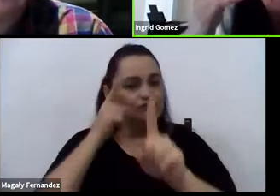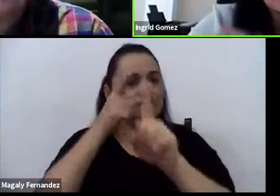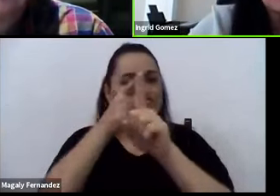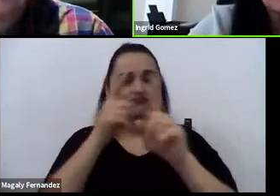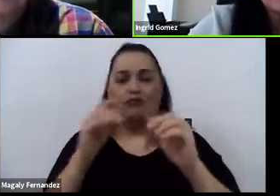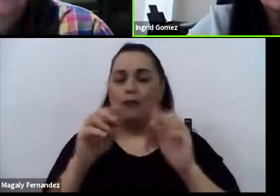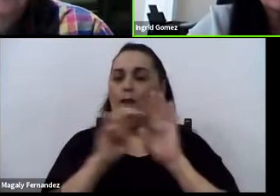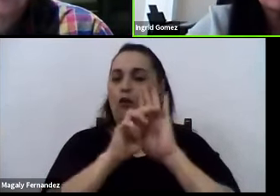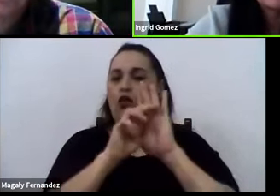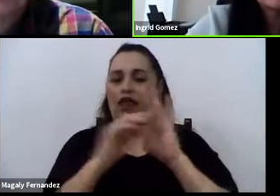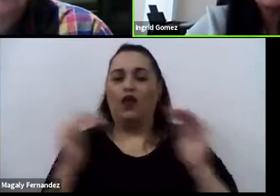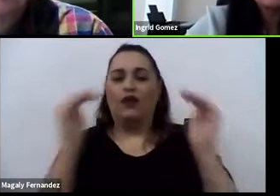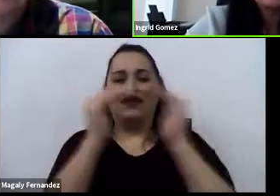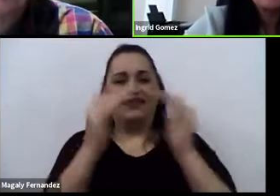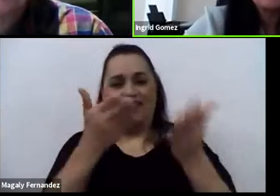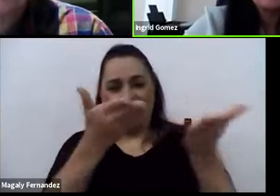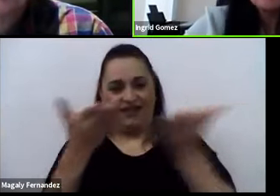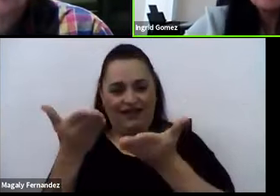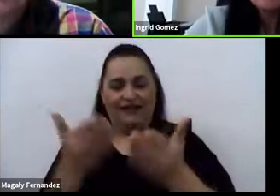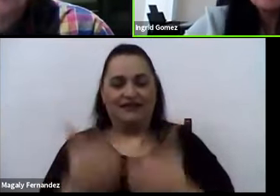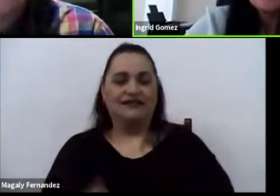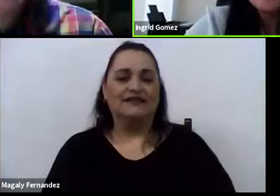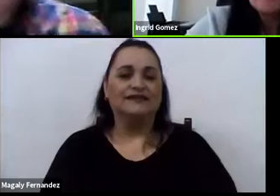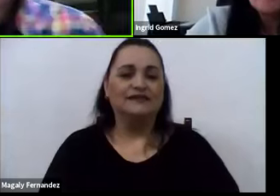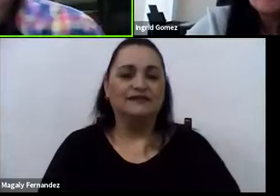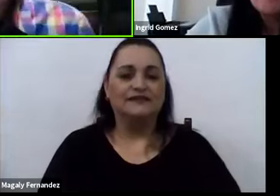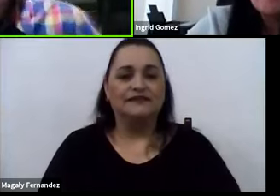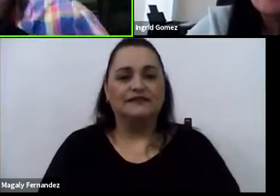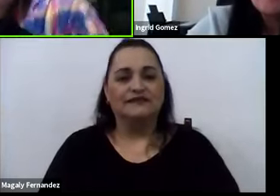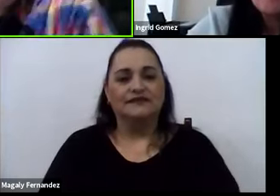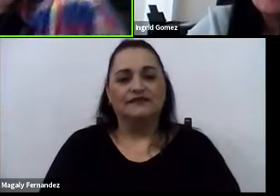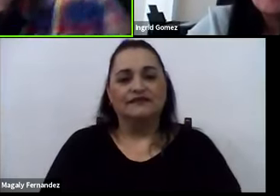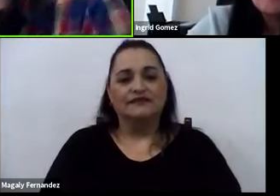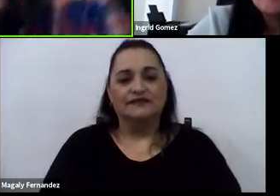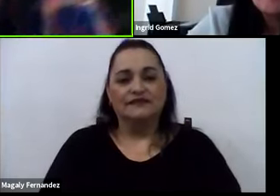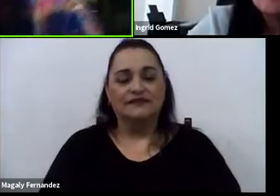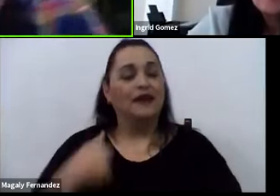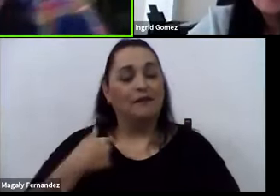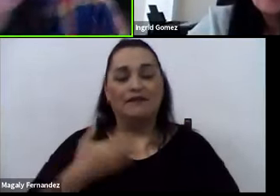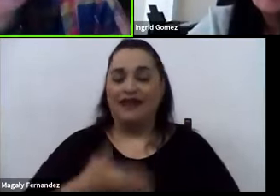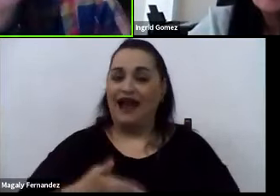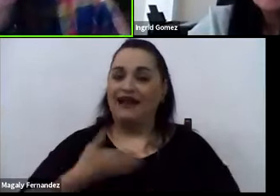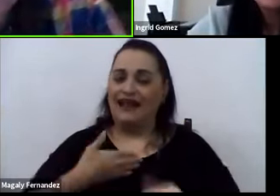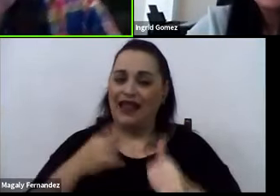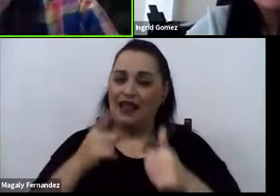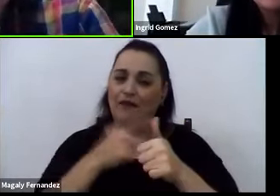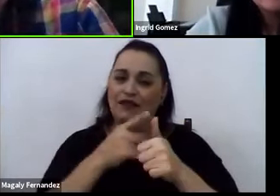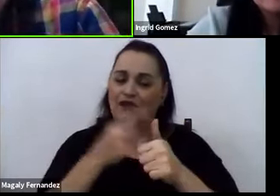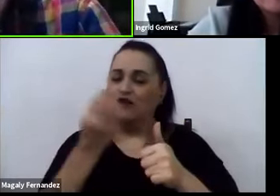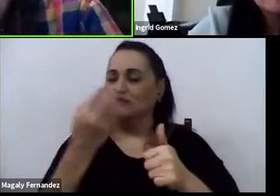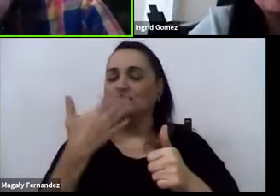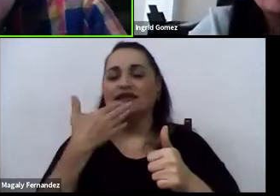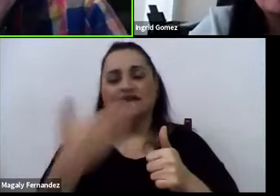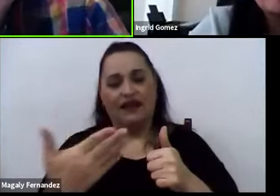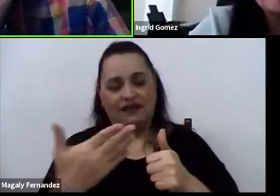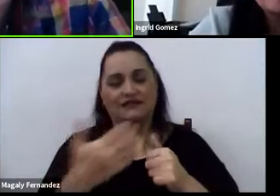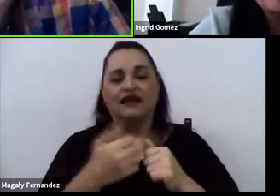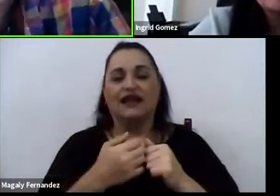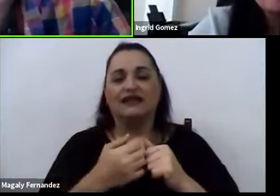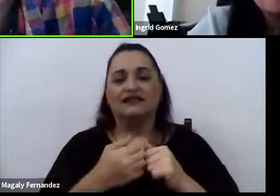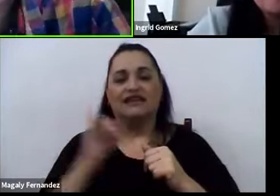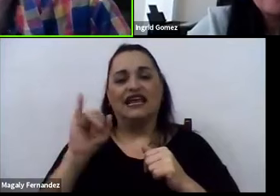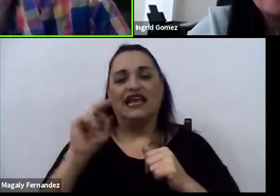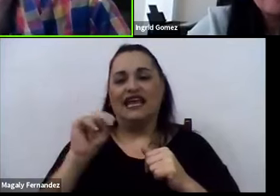Le damos la palabra, adelante. Bueno, me agrada, primero, muchísimas gracias, Ingrid,